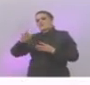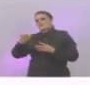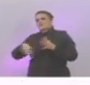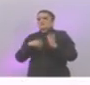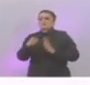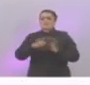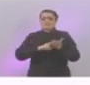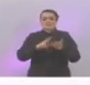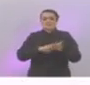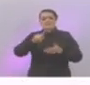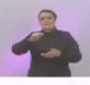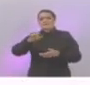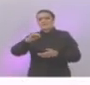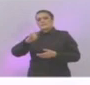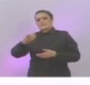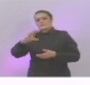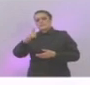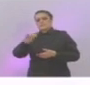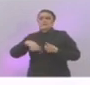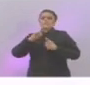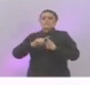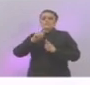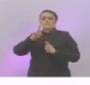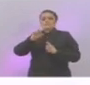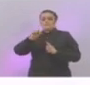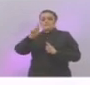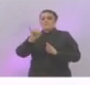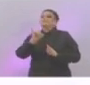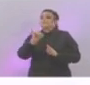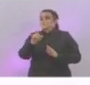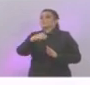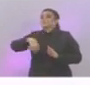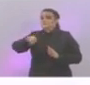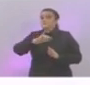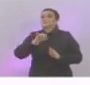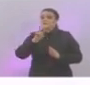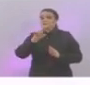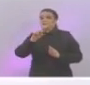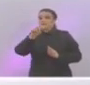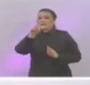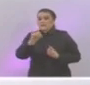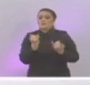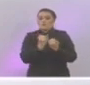Verde, Tamazunchale y Venado. Sí, oyeron bien, en Venado también.